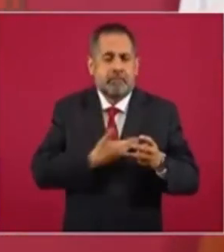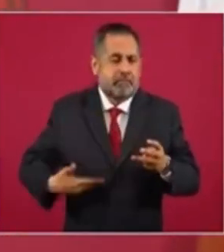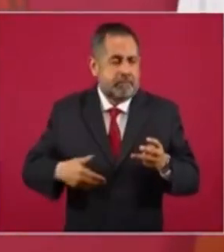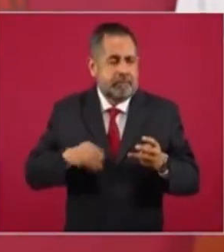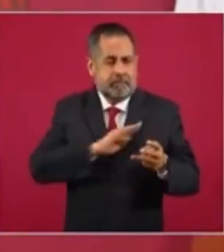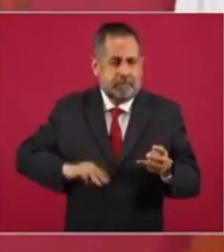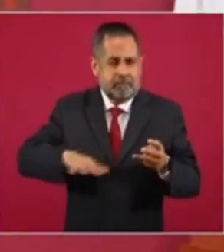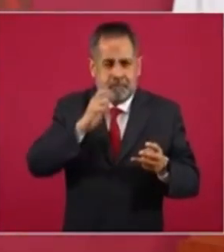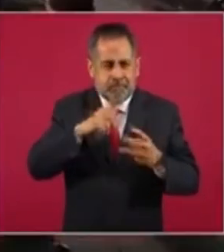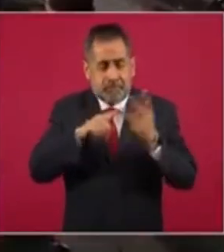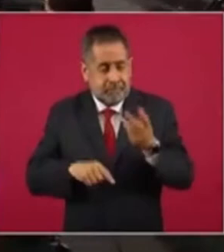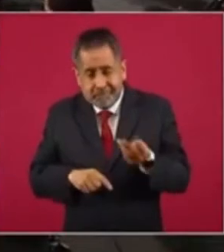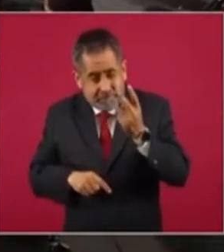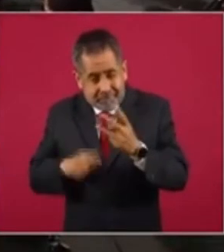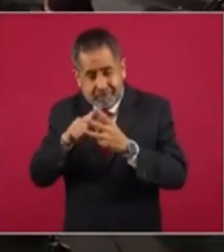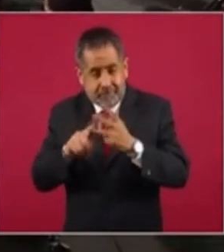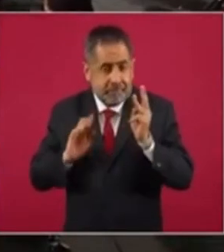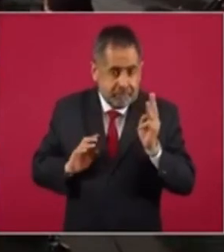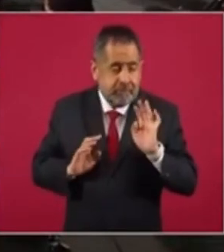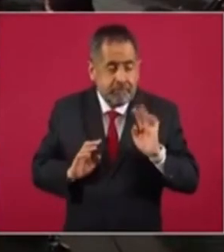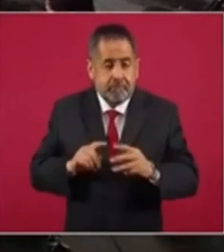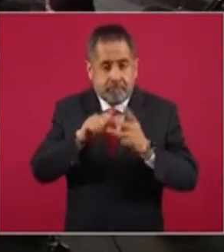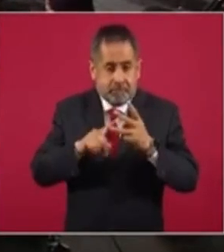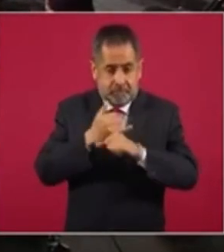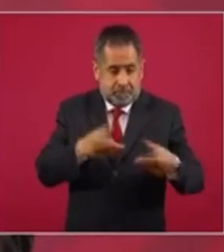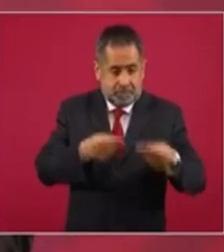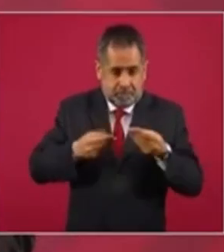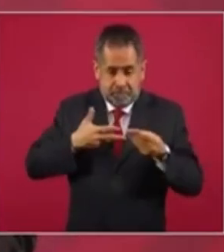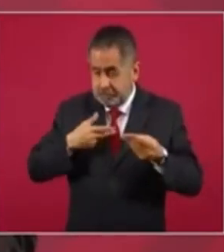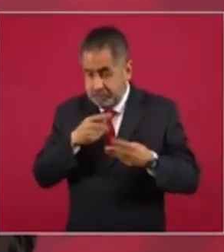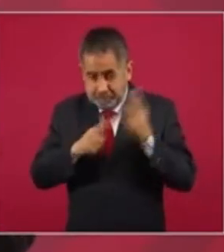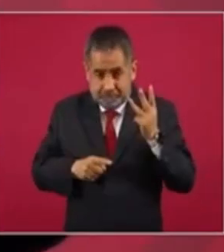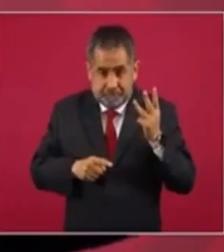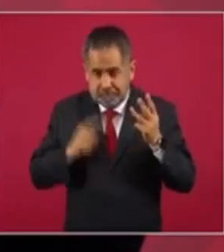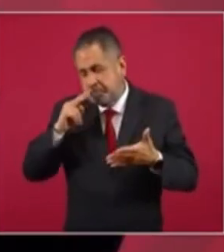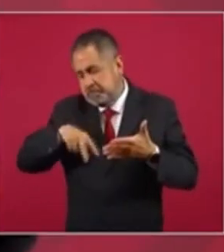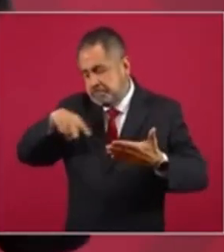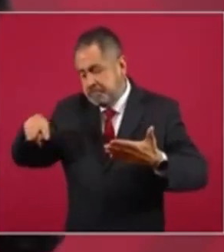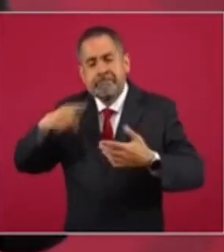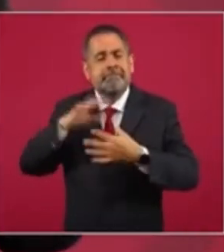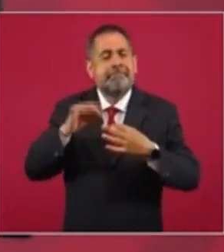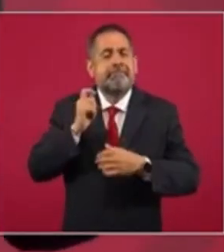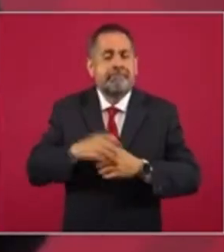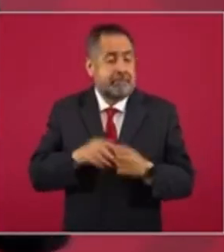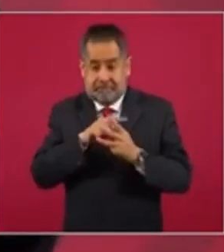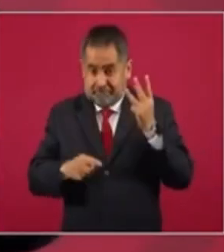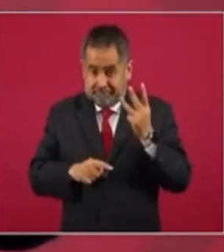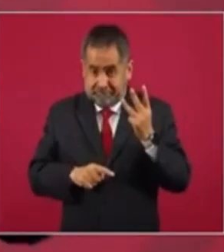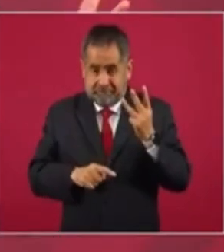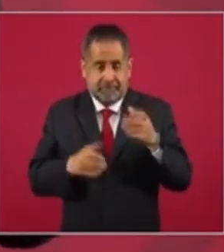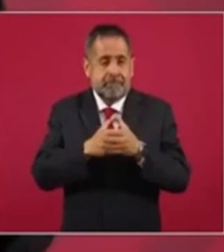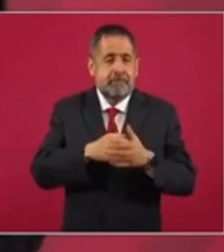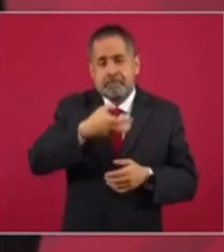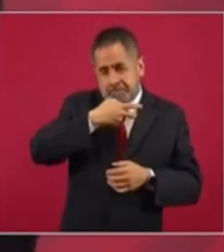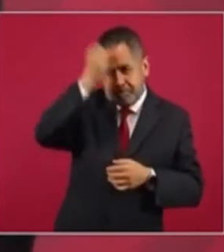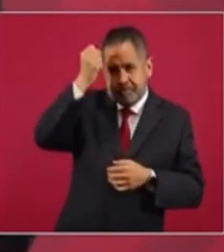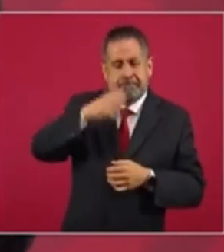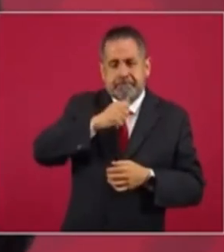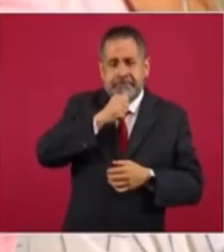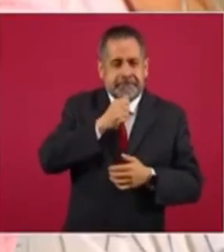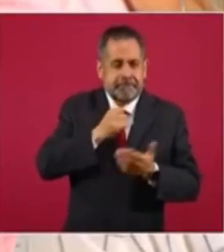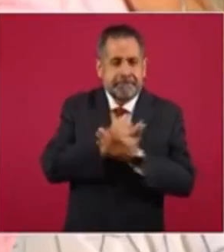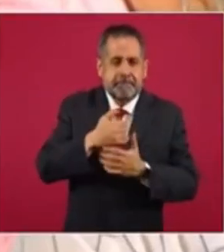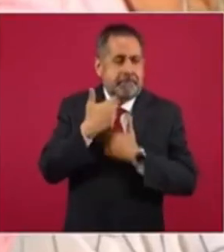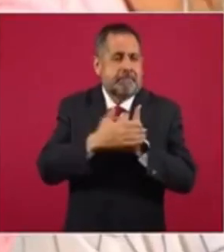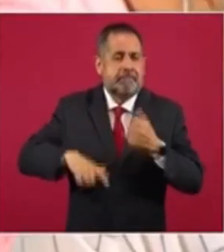¿no? Uh-huh. De Chihuahua. Los tres, según el informe que tengo, por lo que leo en los medios, los tres son precandidatos